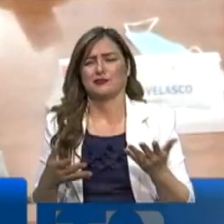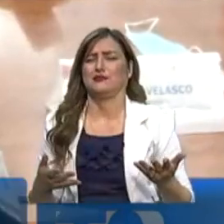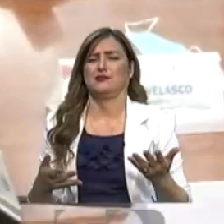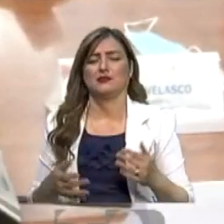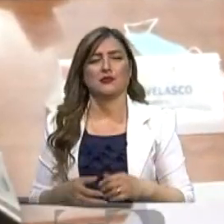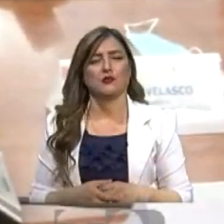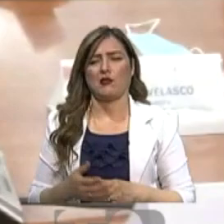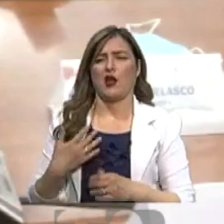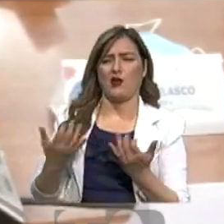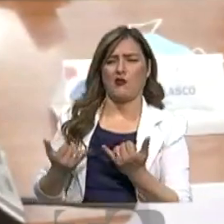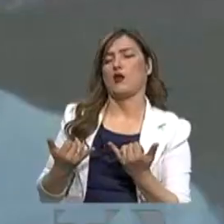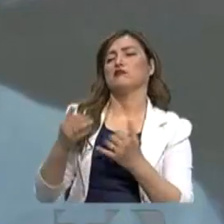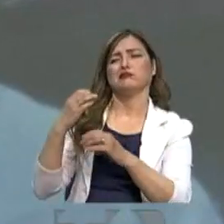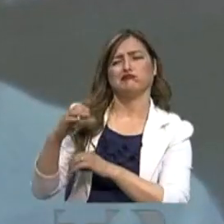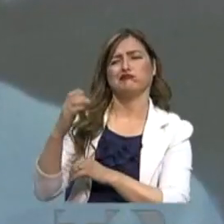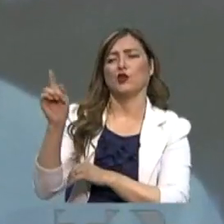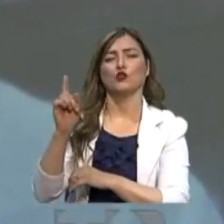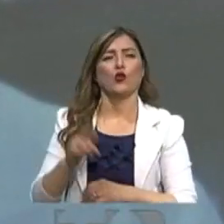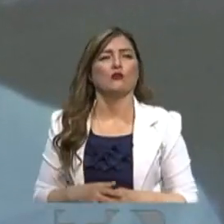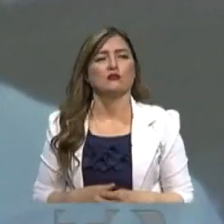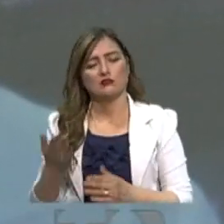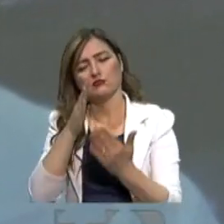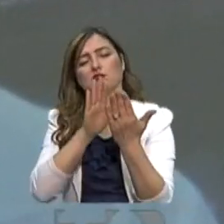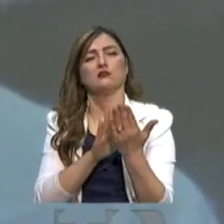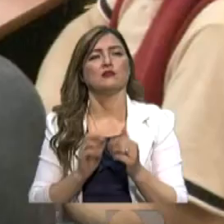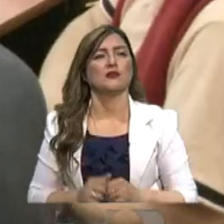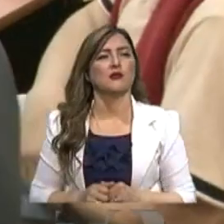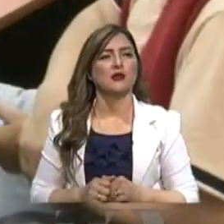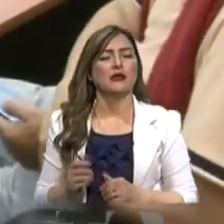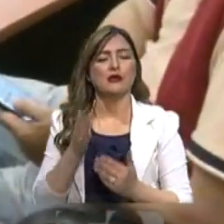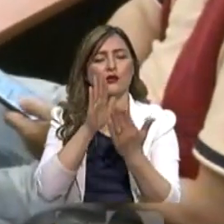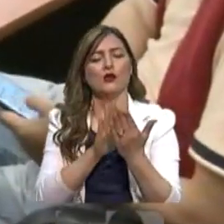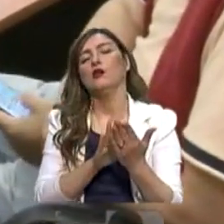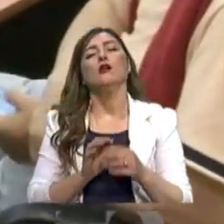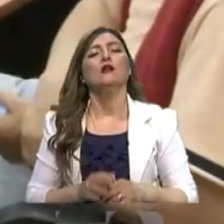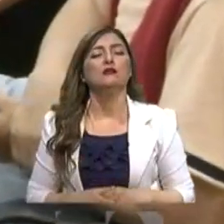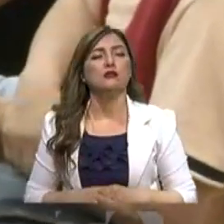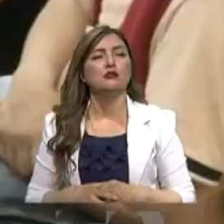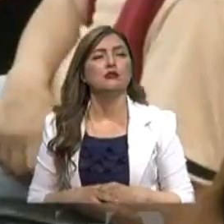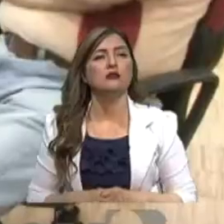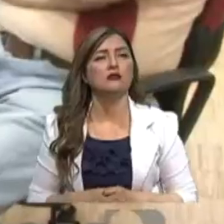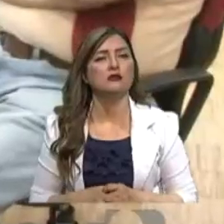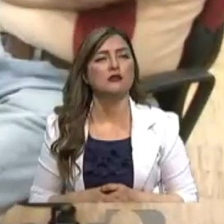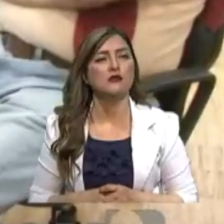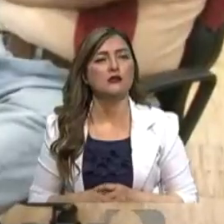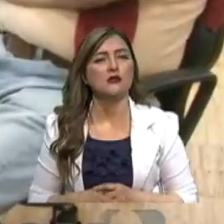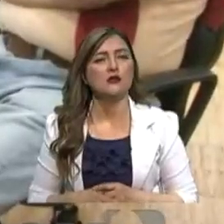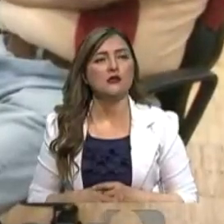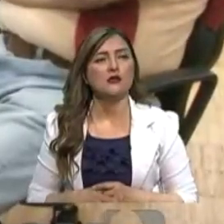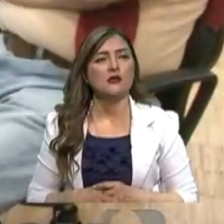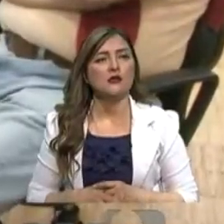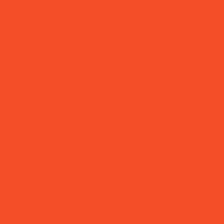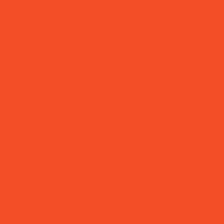sí compareció fue el expresidente de la Comisión de Gobiernos Autónomos, Héctor Yepes. En Quito, María Gracia Acosta, 24 horas.